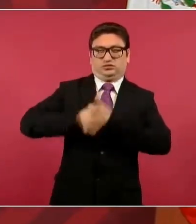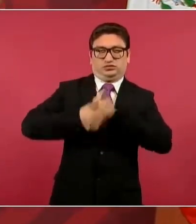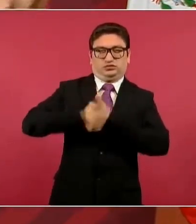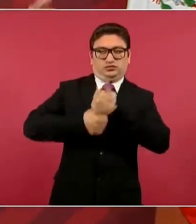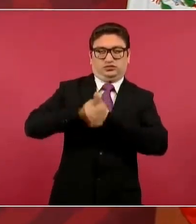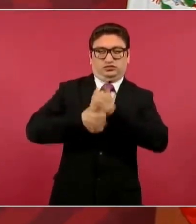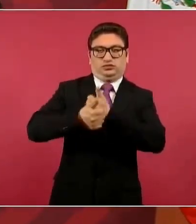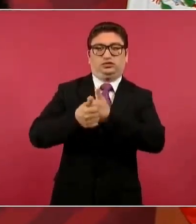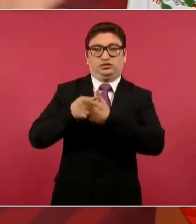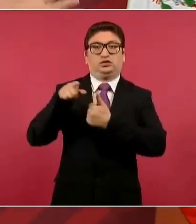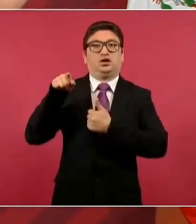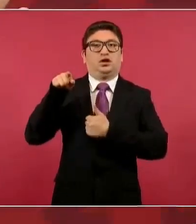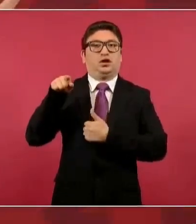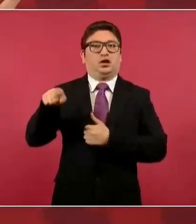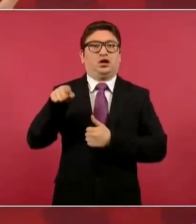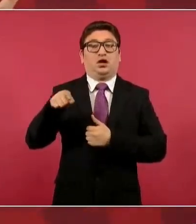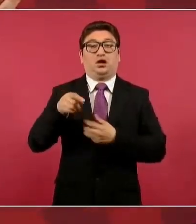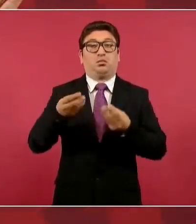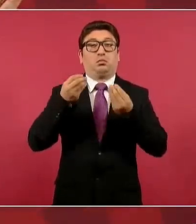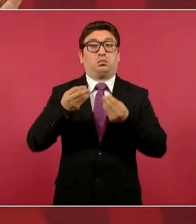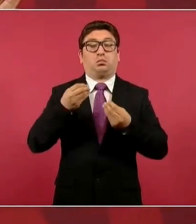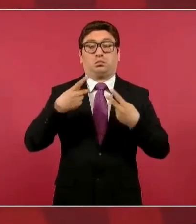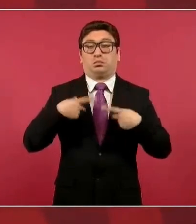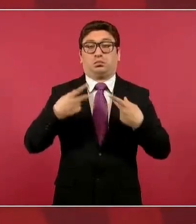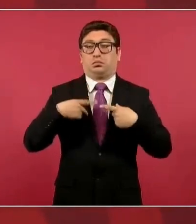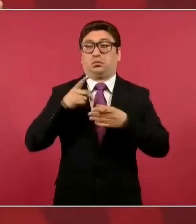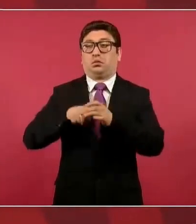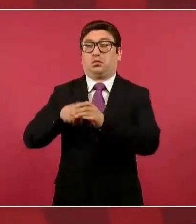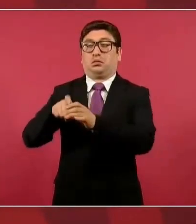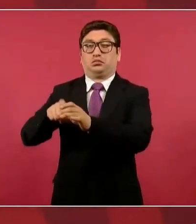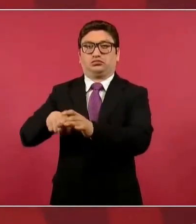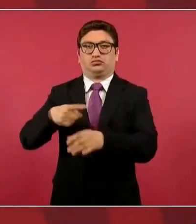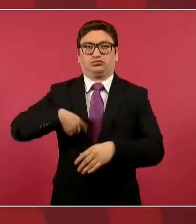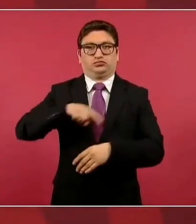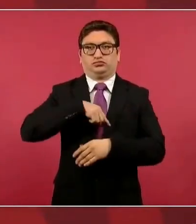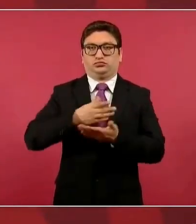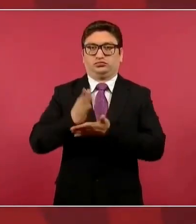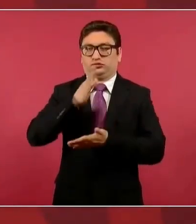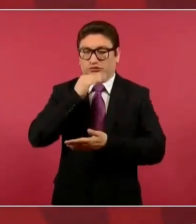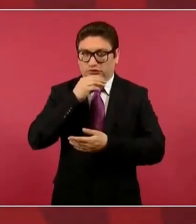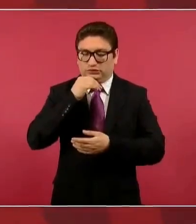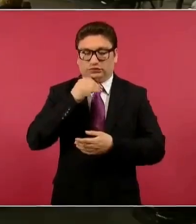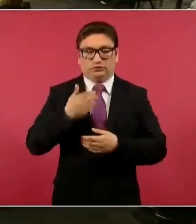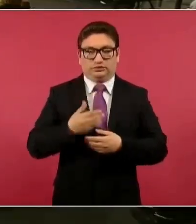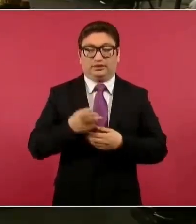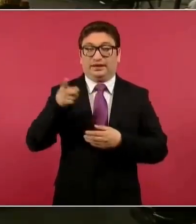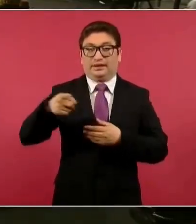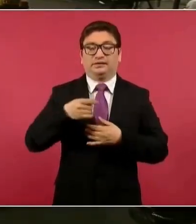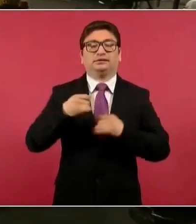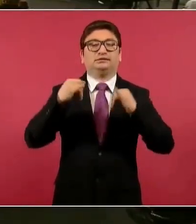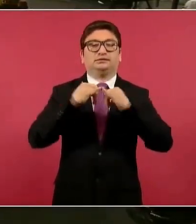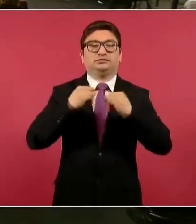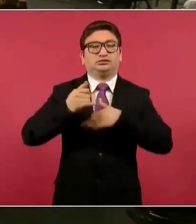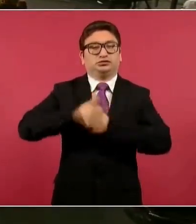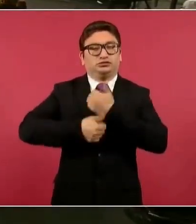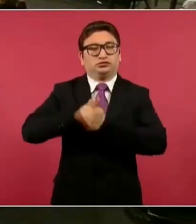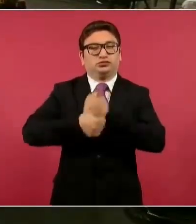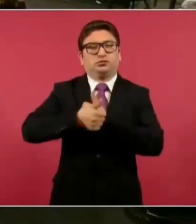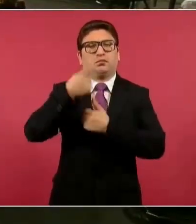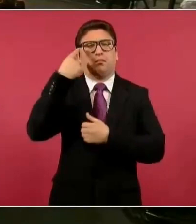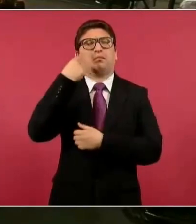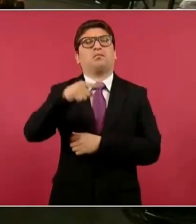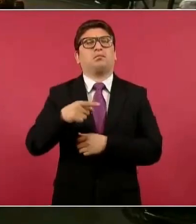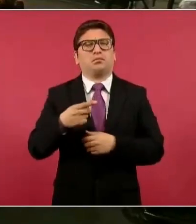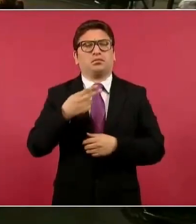lo llenaron, ahí sí no pudimos. Y ese Instituto de la Competencia es para